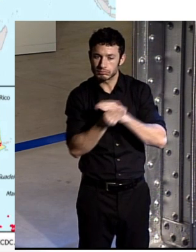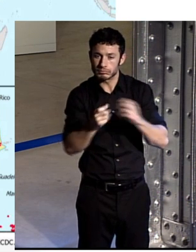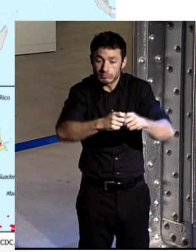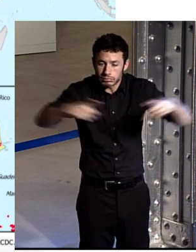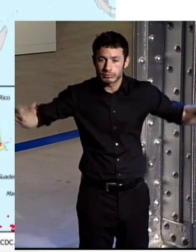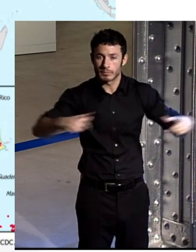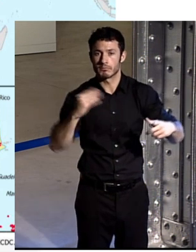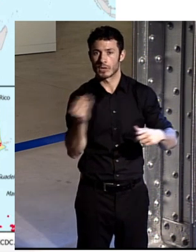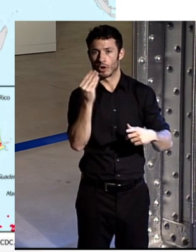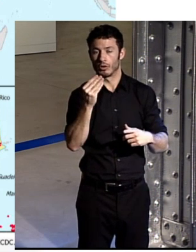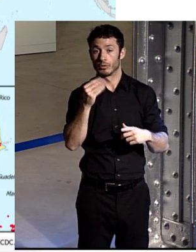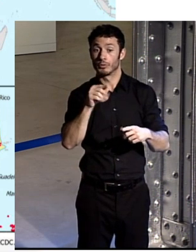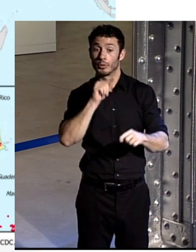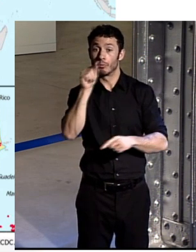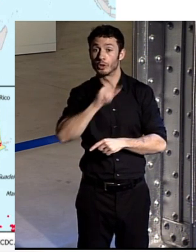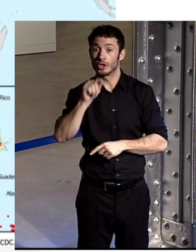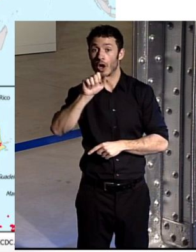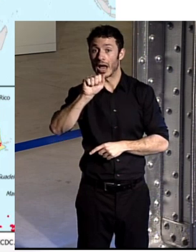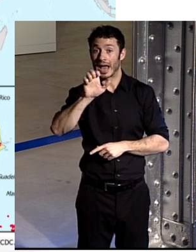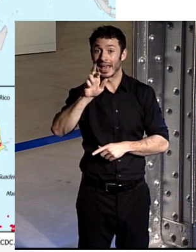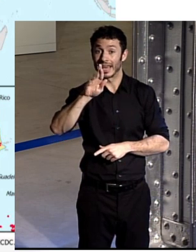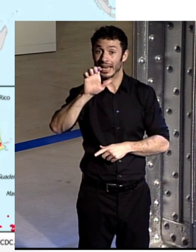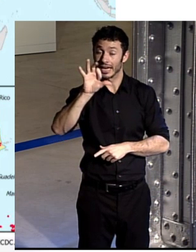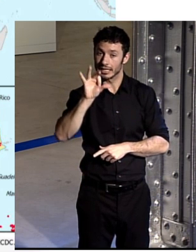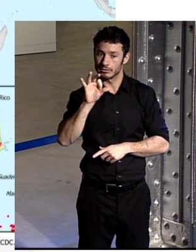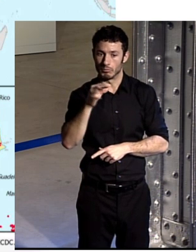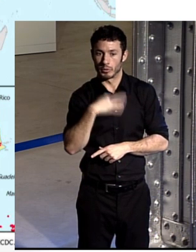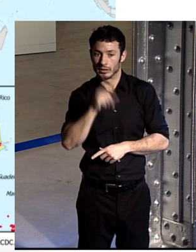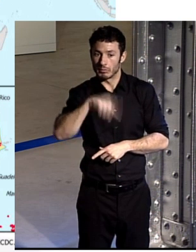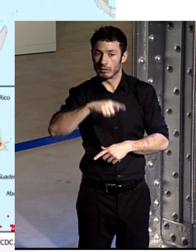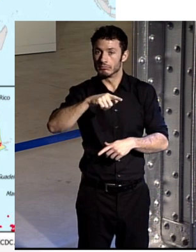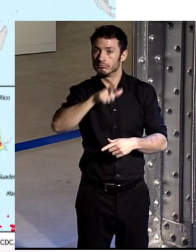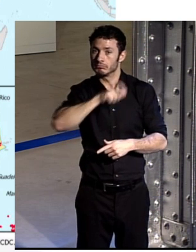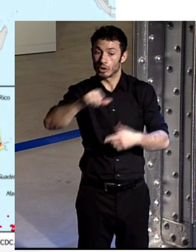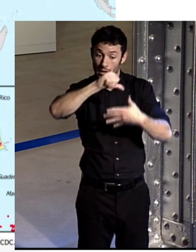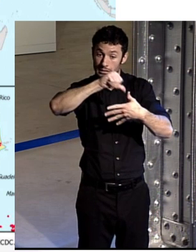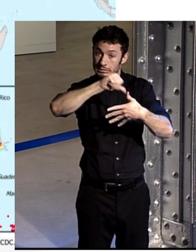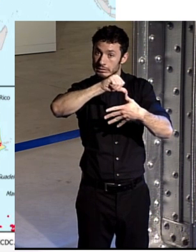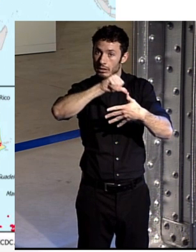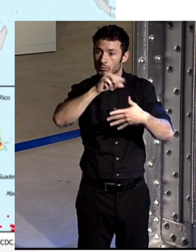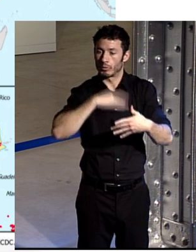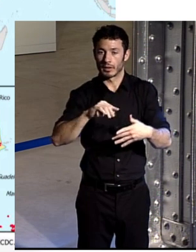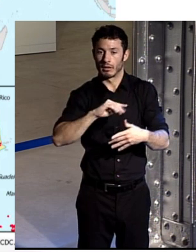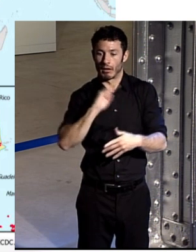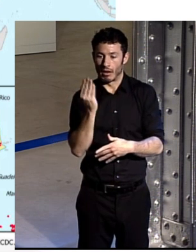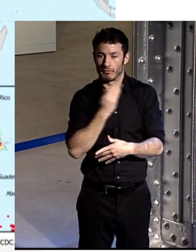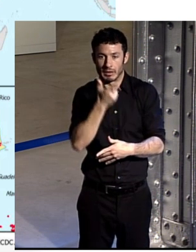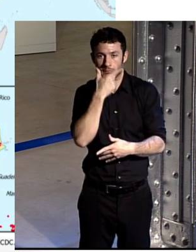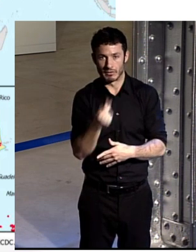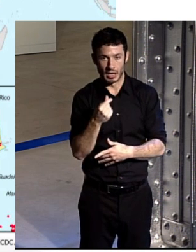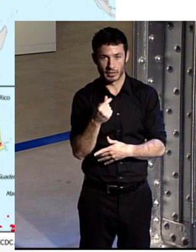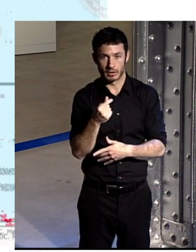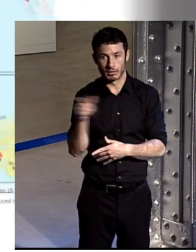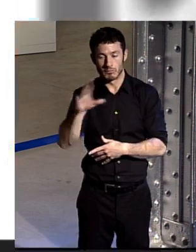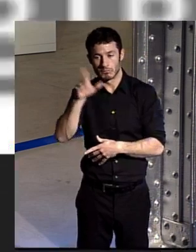mosquito Aedes. Quizá la población latinoamericana es más susceptible a la enfermedad que el africano,